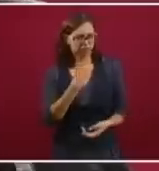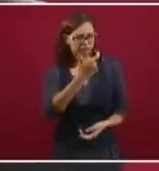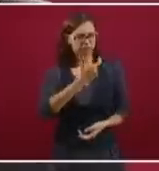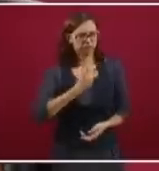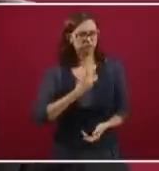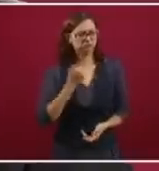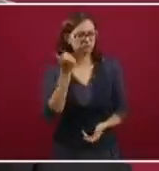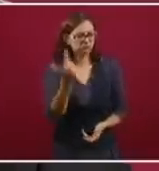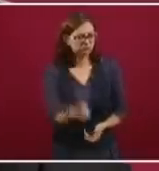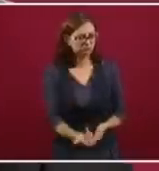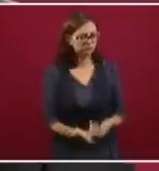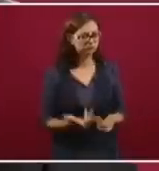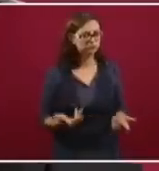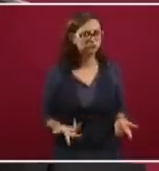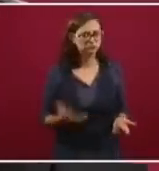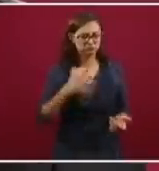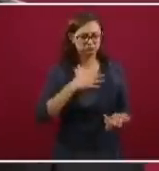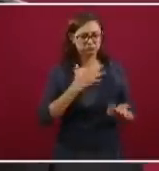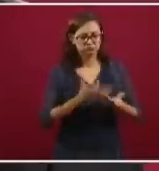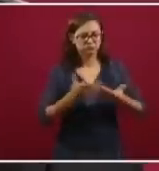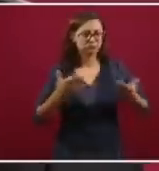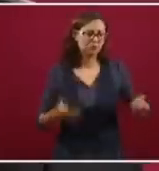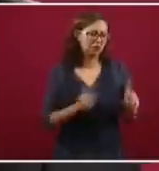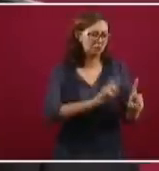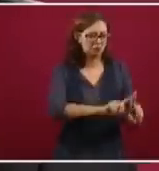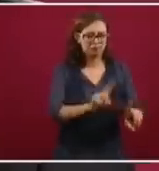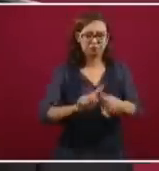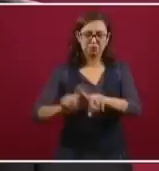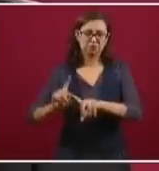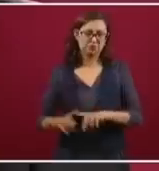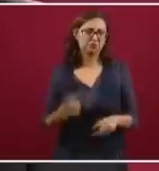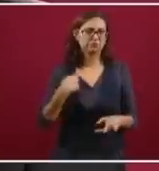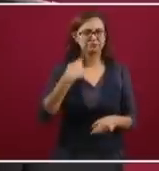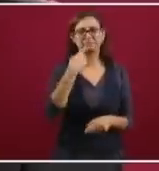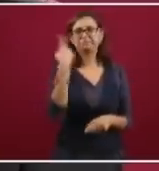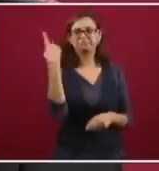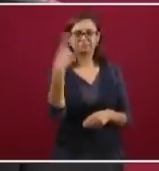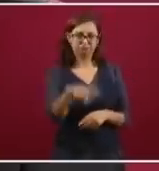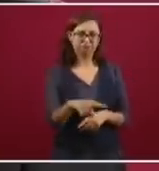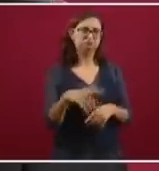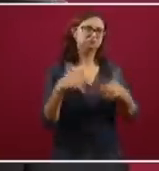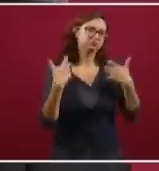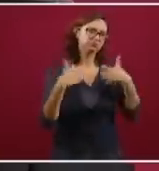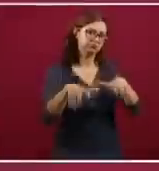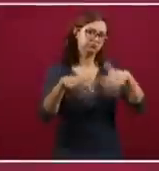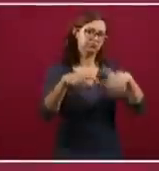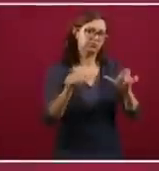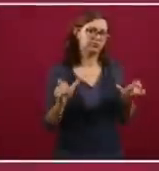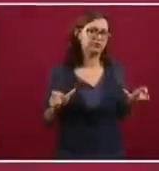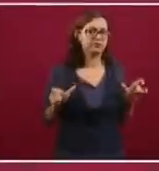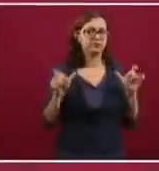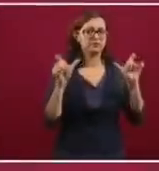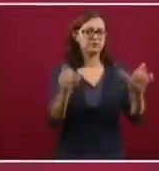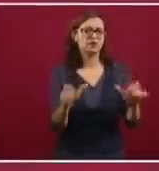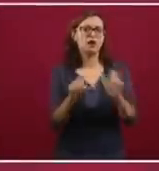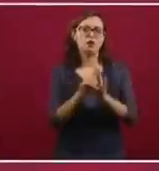es el caso, por ejemplo, de la caseta que está